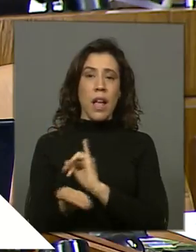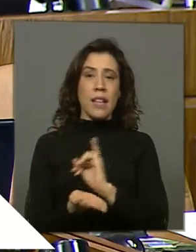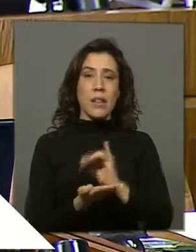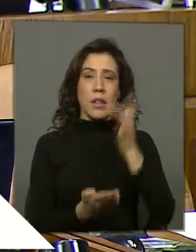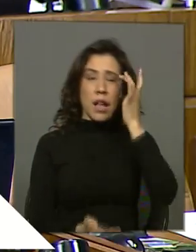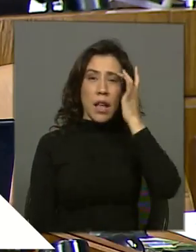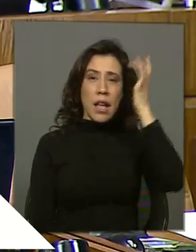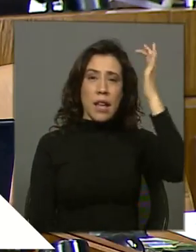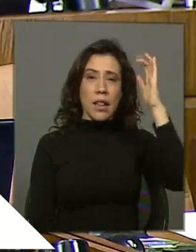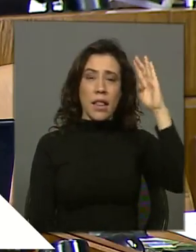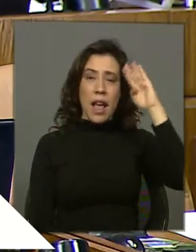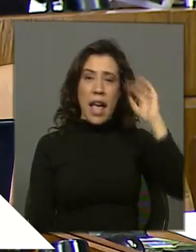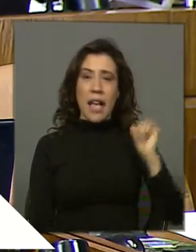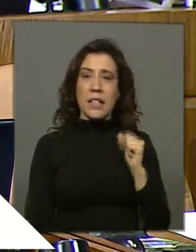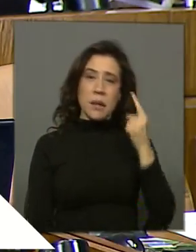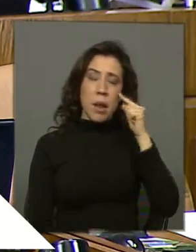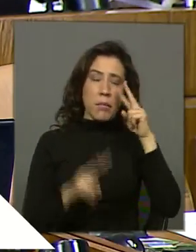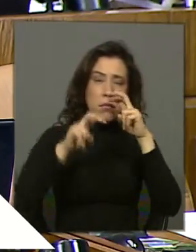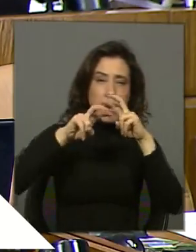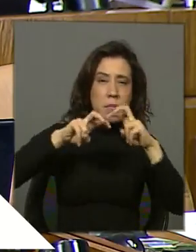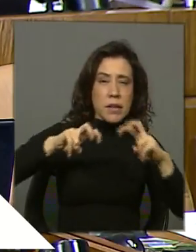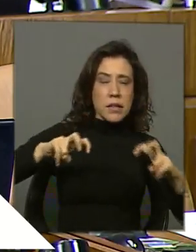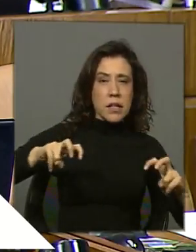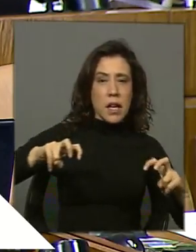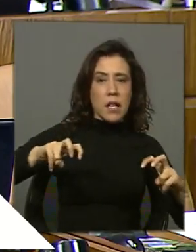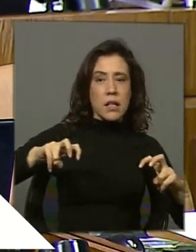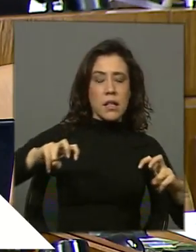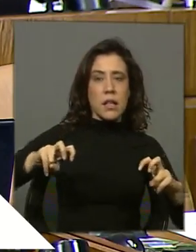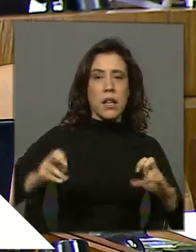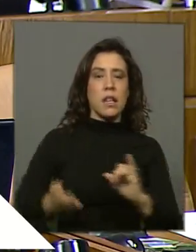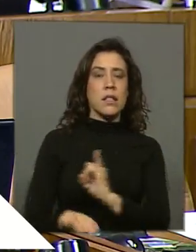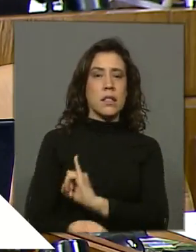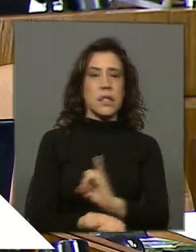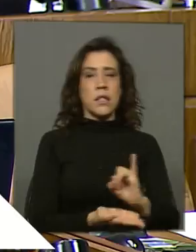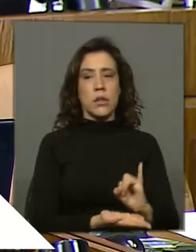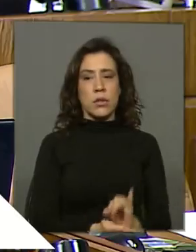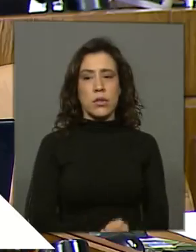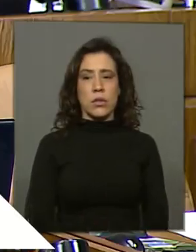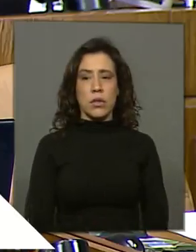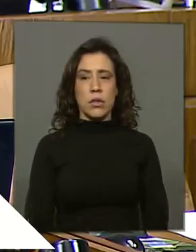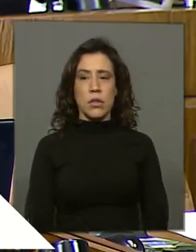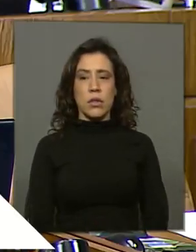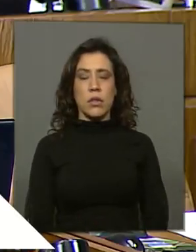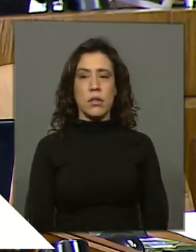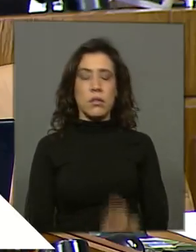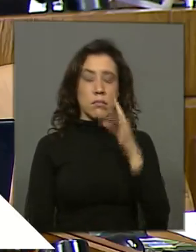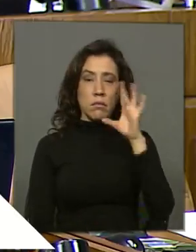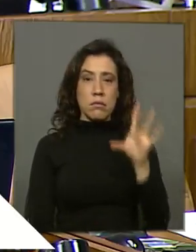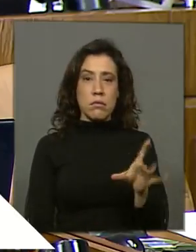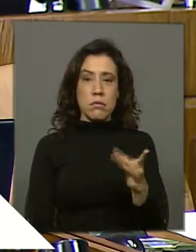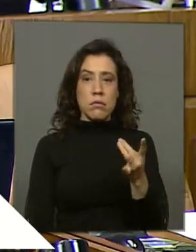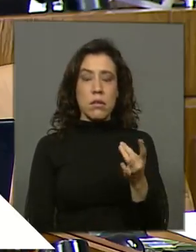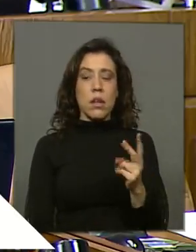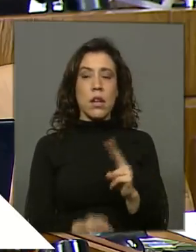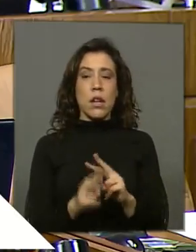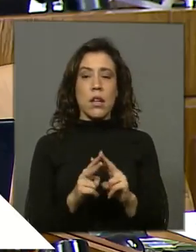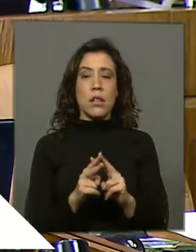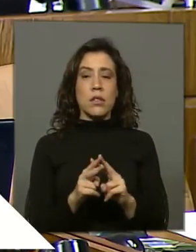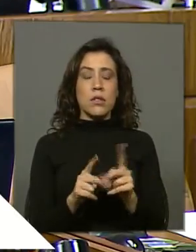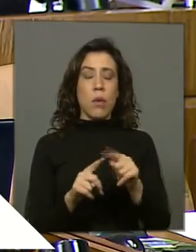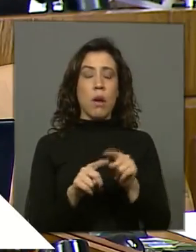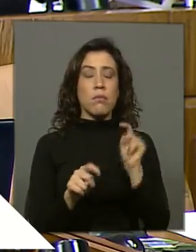inteligencia del ejército para instagar estas instituciones y obviamente frente a la alerta hizo obviamente un